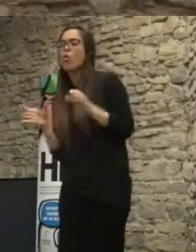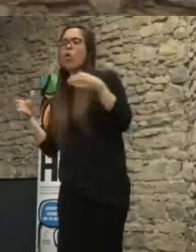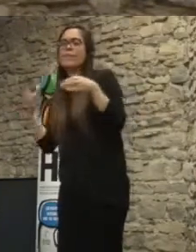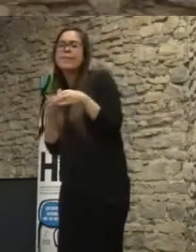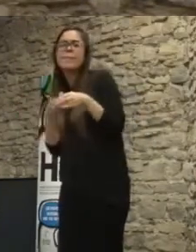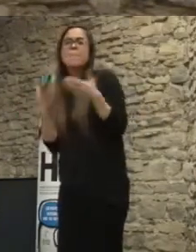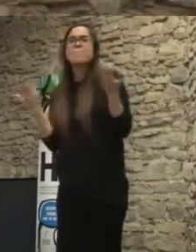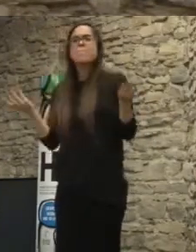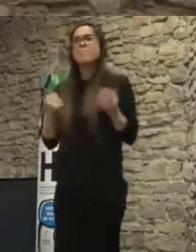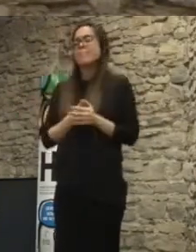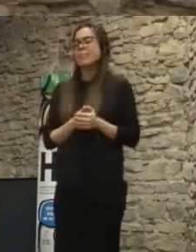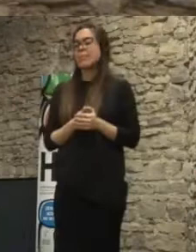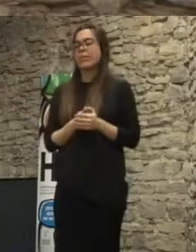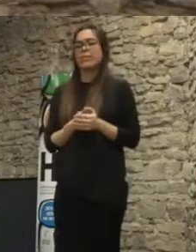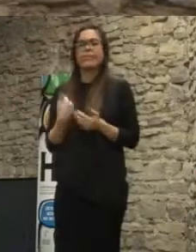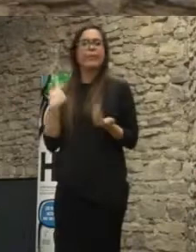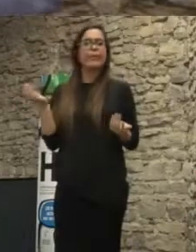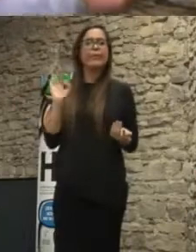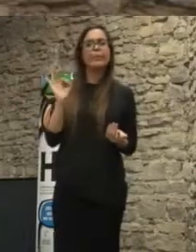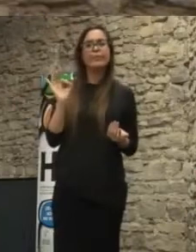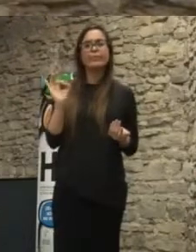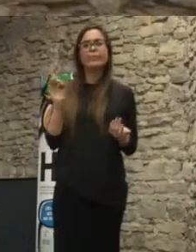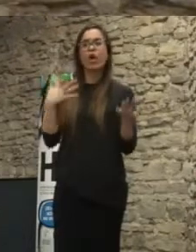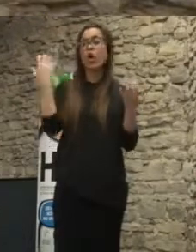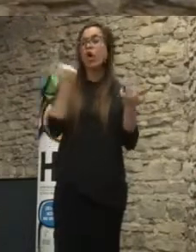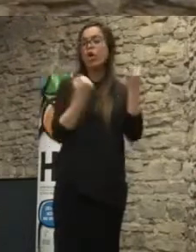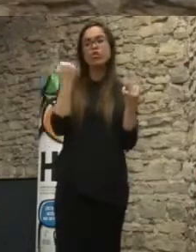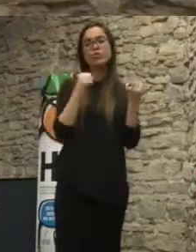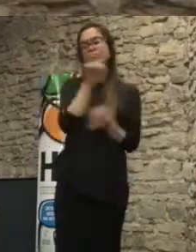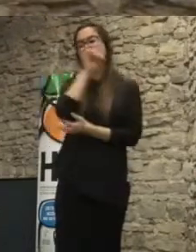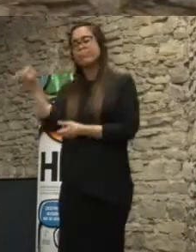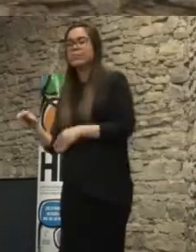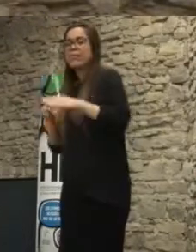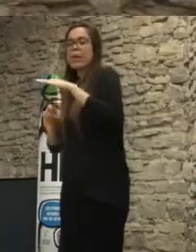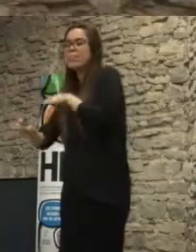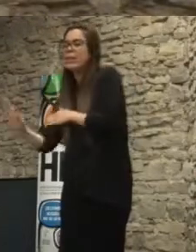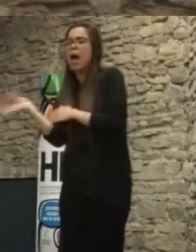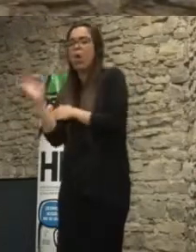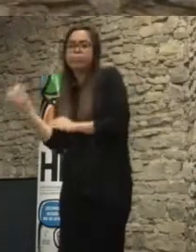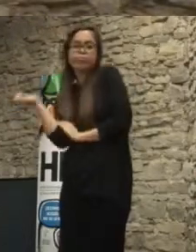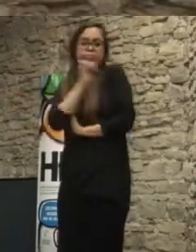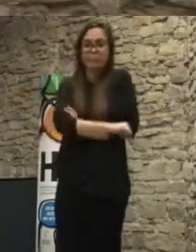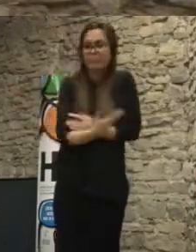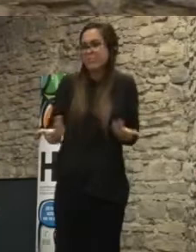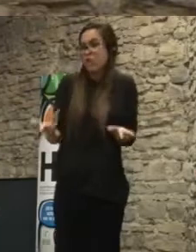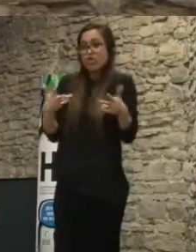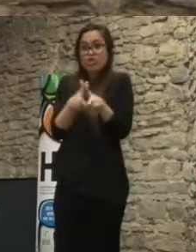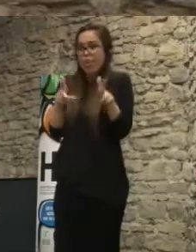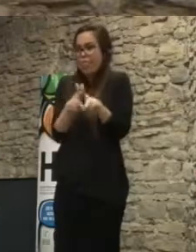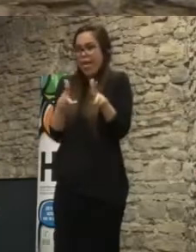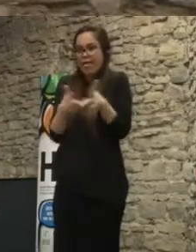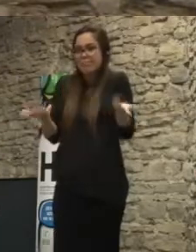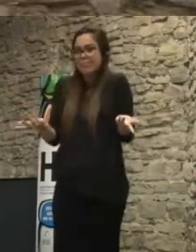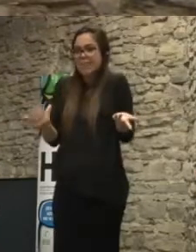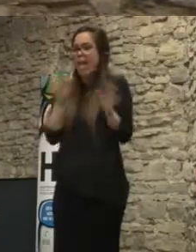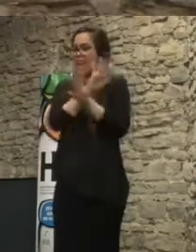que pues, los coches estén por encima del tranvía, una sociedad, ¿no? No, el proyecto asociativo